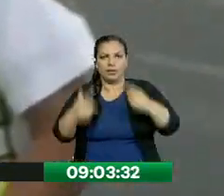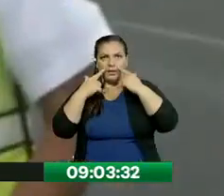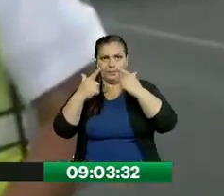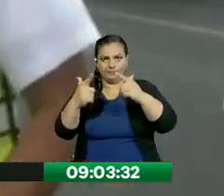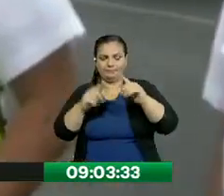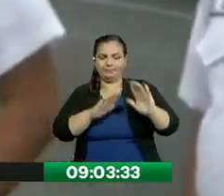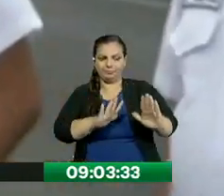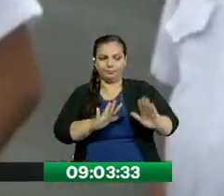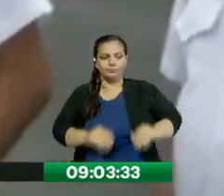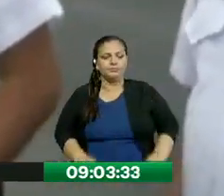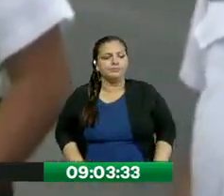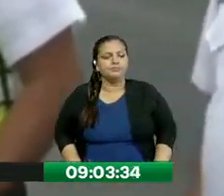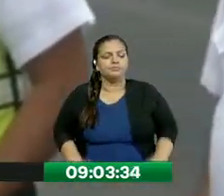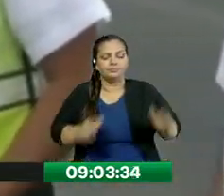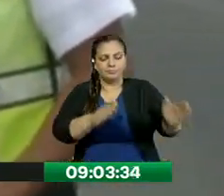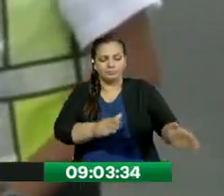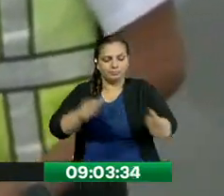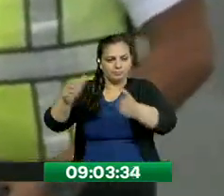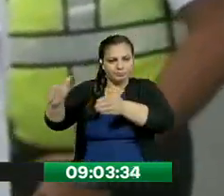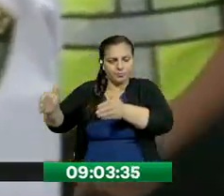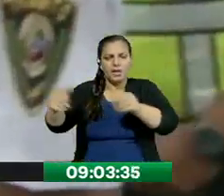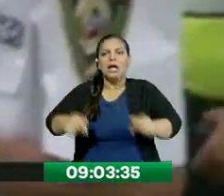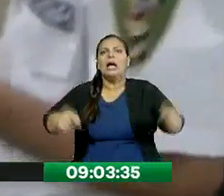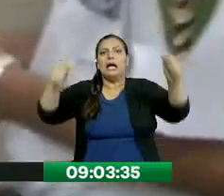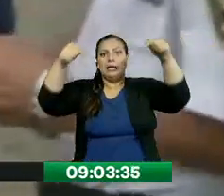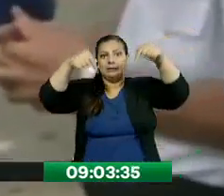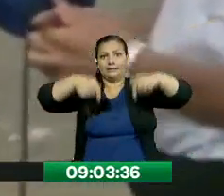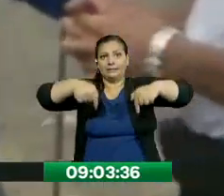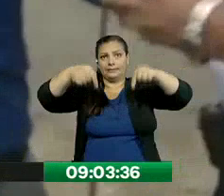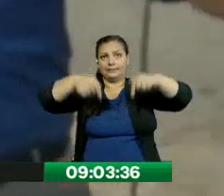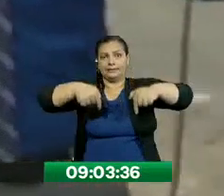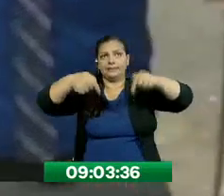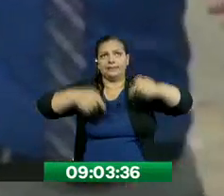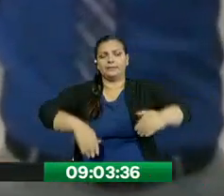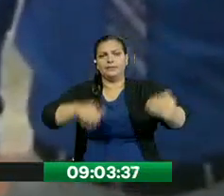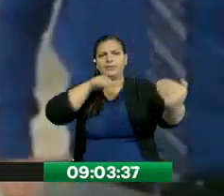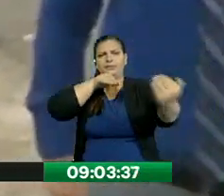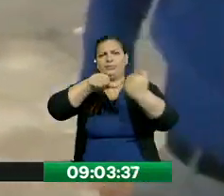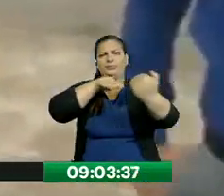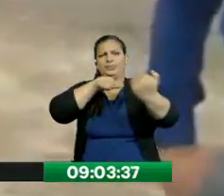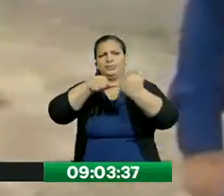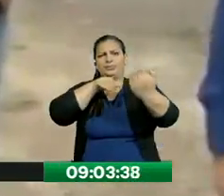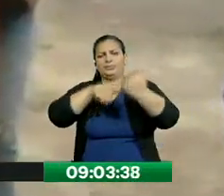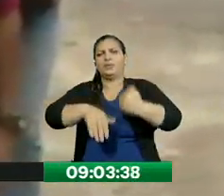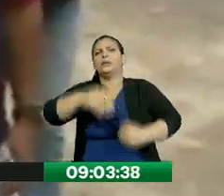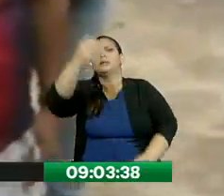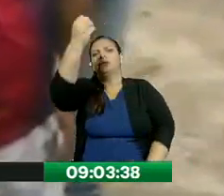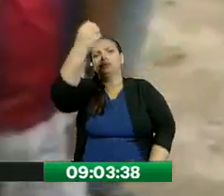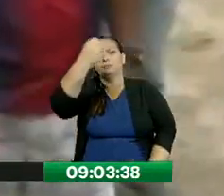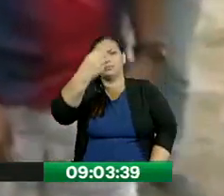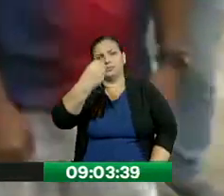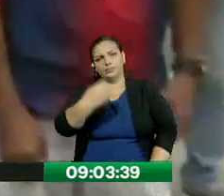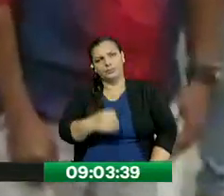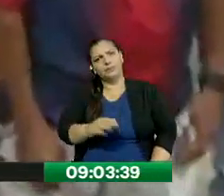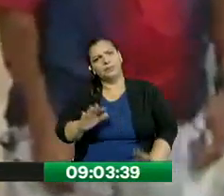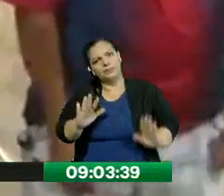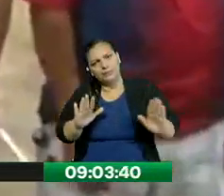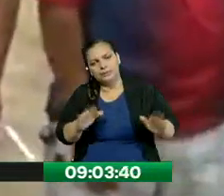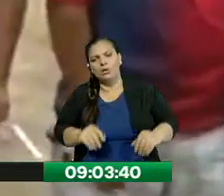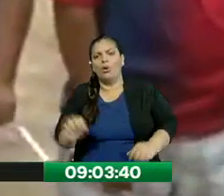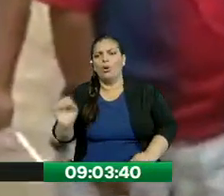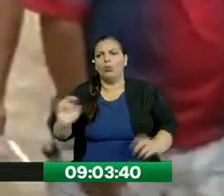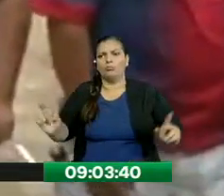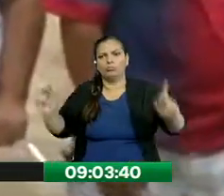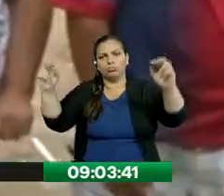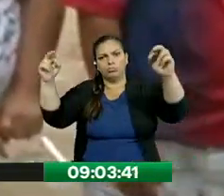Estamos trabajando en eso para garantizar que los usuarios que cruzan esta vía lo hagan con mayor seguridad. Esta es